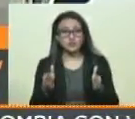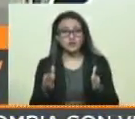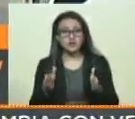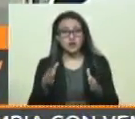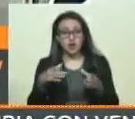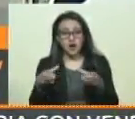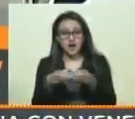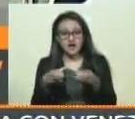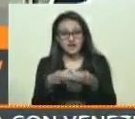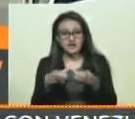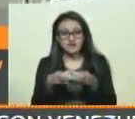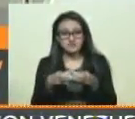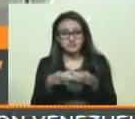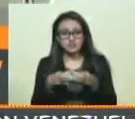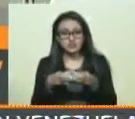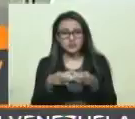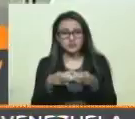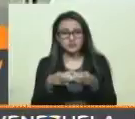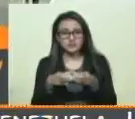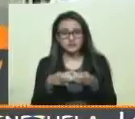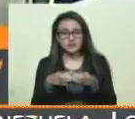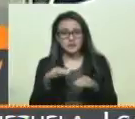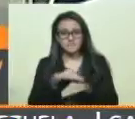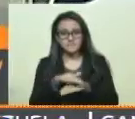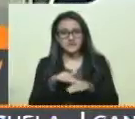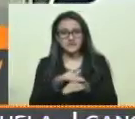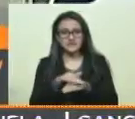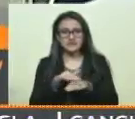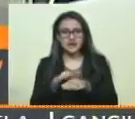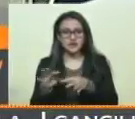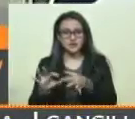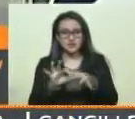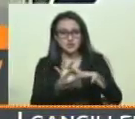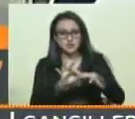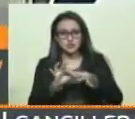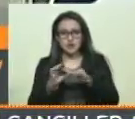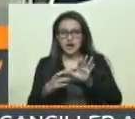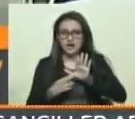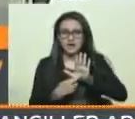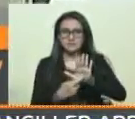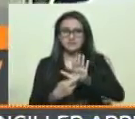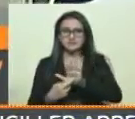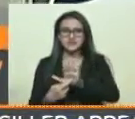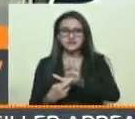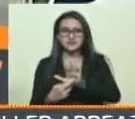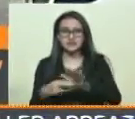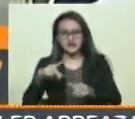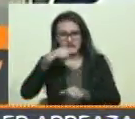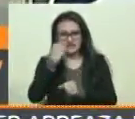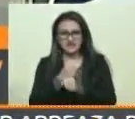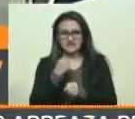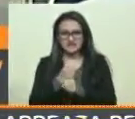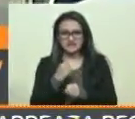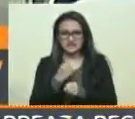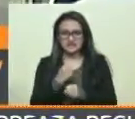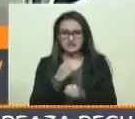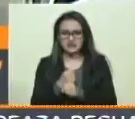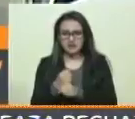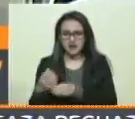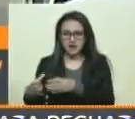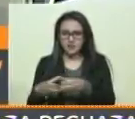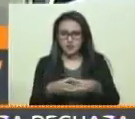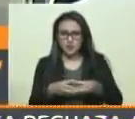equipo, desde el Poder Ejecutivo, a través del Ministerio que usted representa, vamos a trabajar de manera